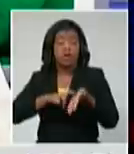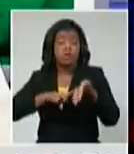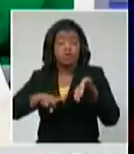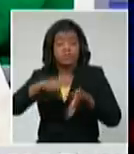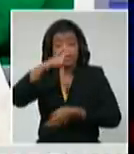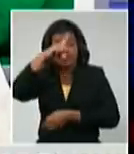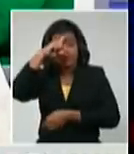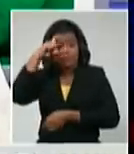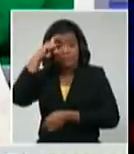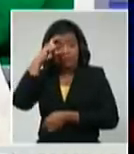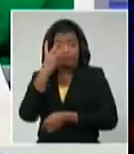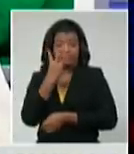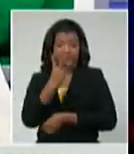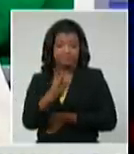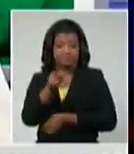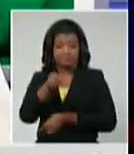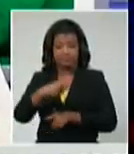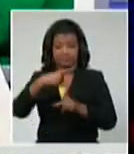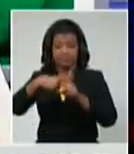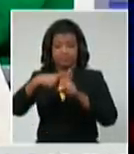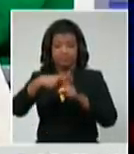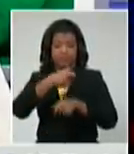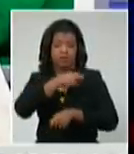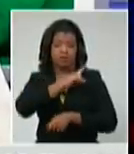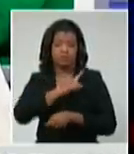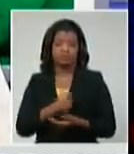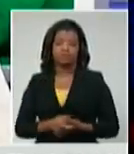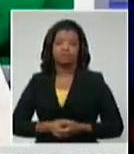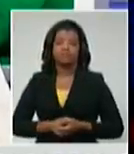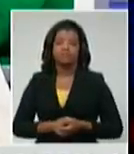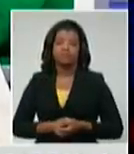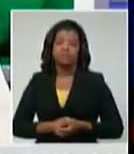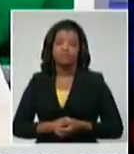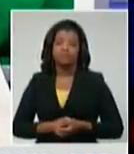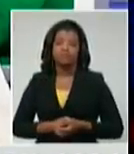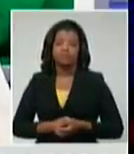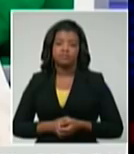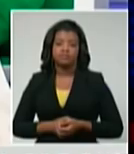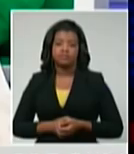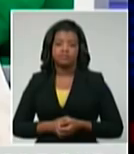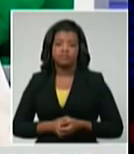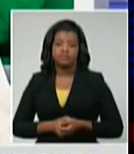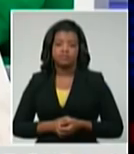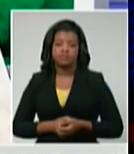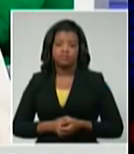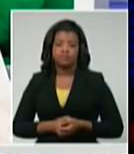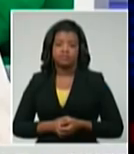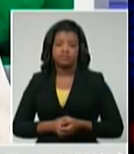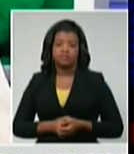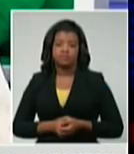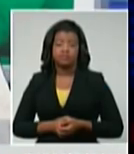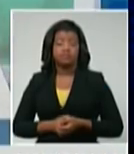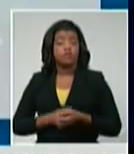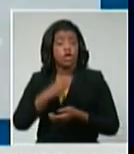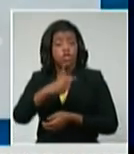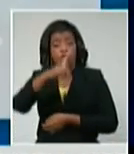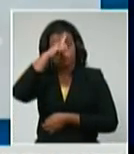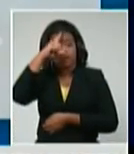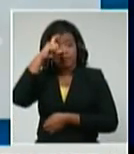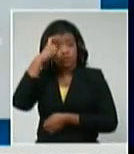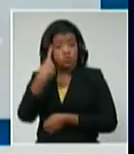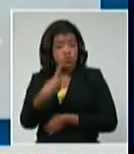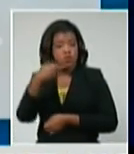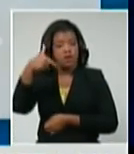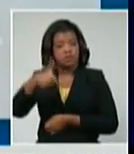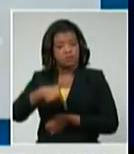ayer, 2 de Santi Espíritu y 1 de Jatibonico. En La Habana se diagnostican 4 casos en